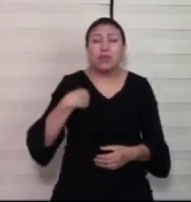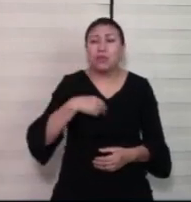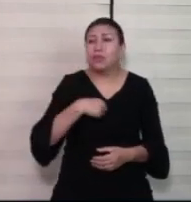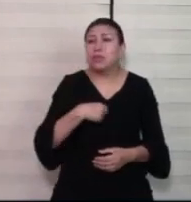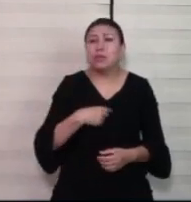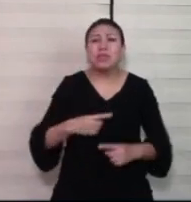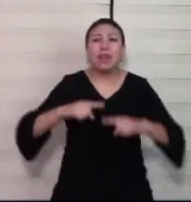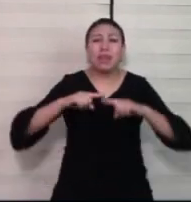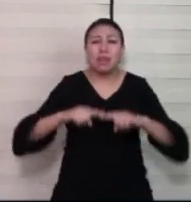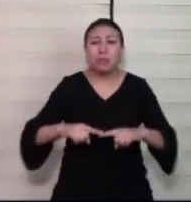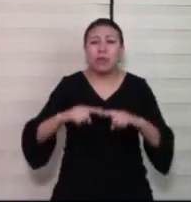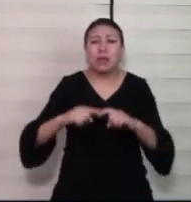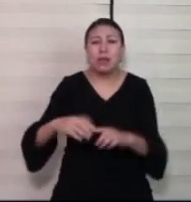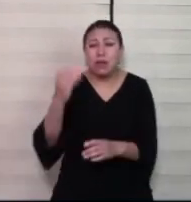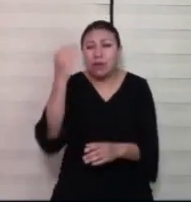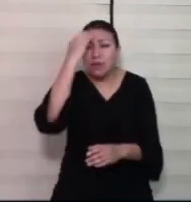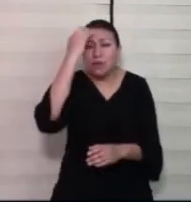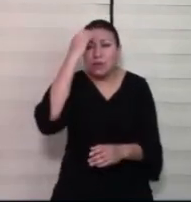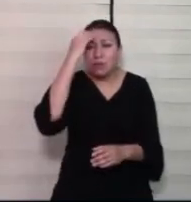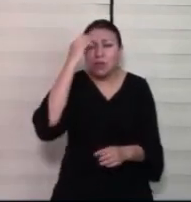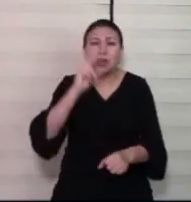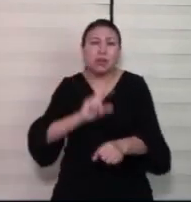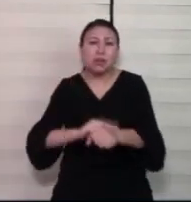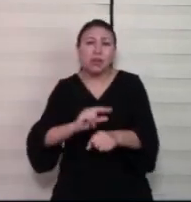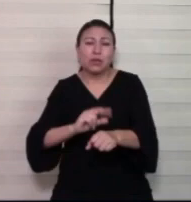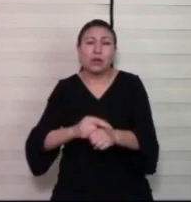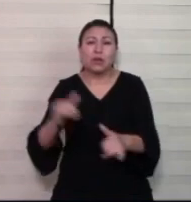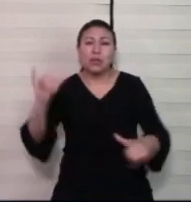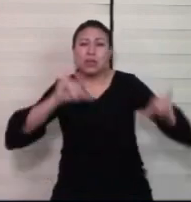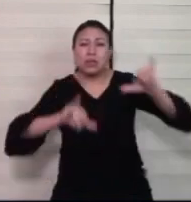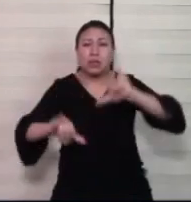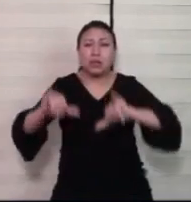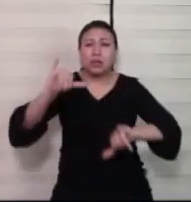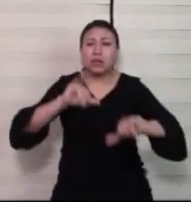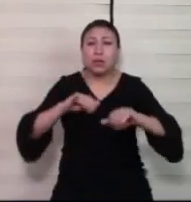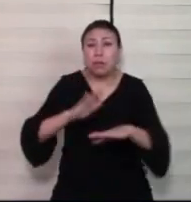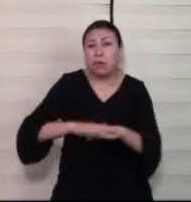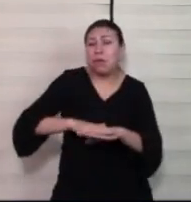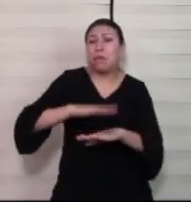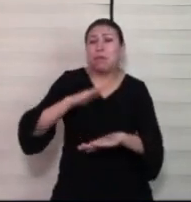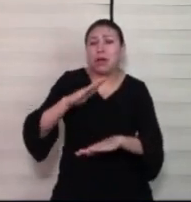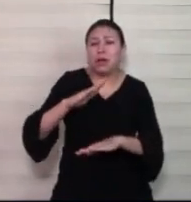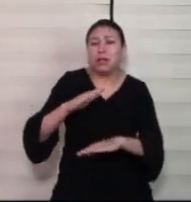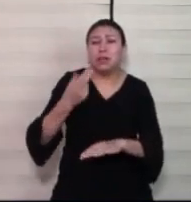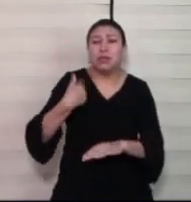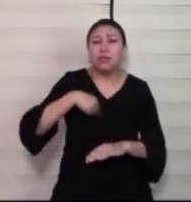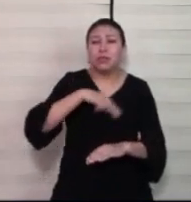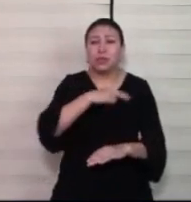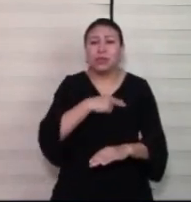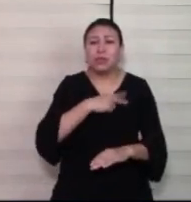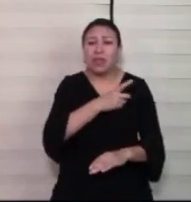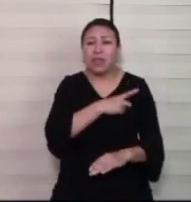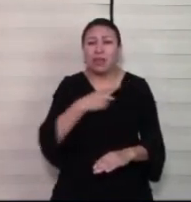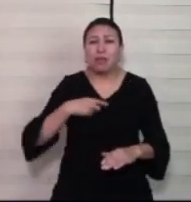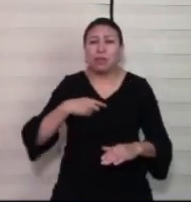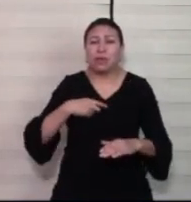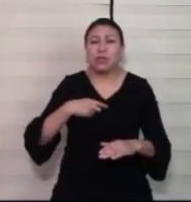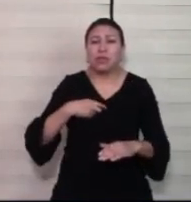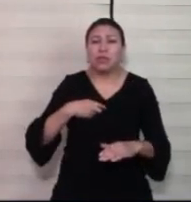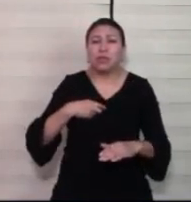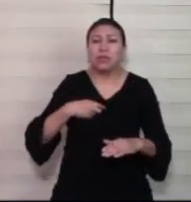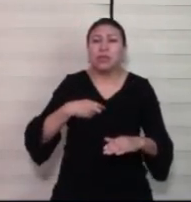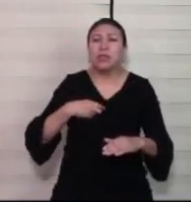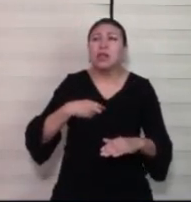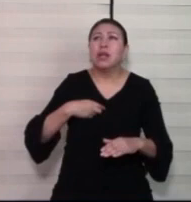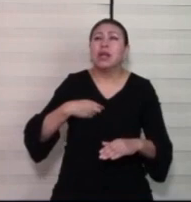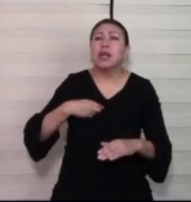los doctores, de los laboratorios. Pero más que eso, tenemos que confiar en las órdenes